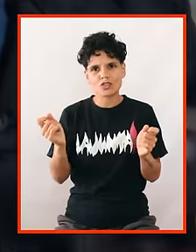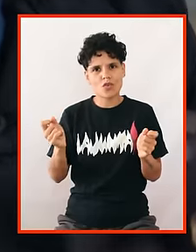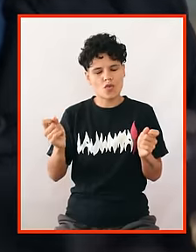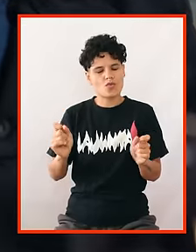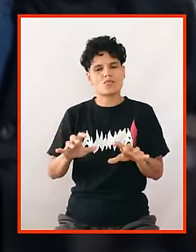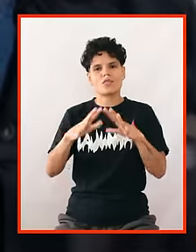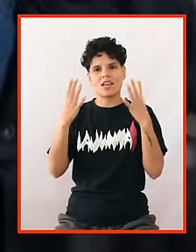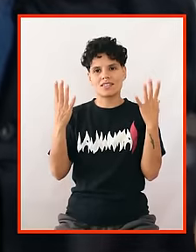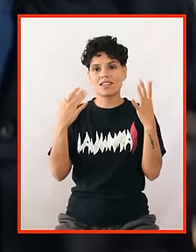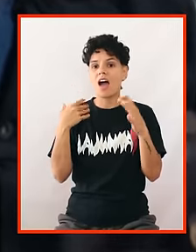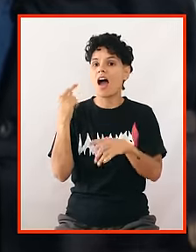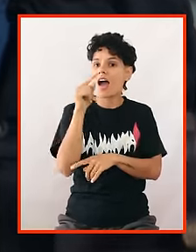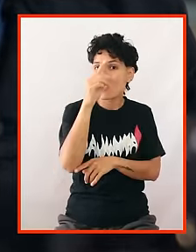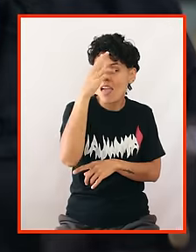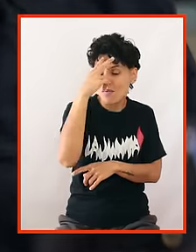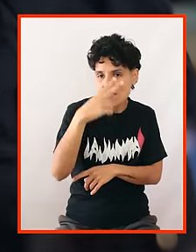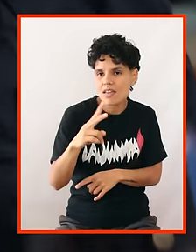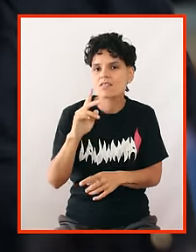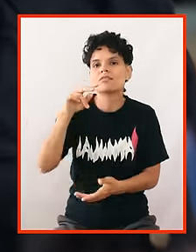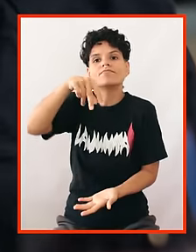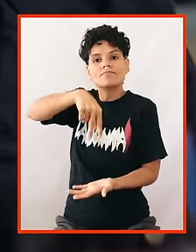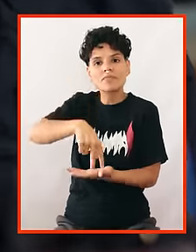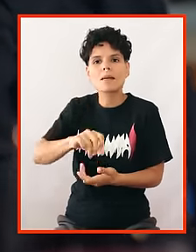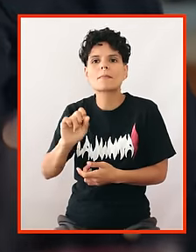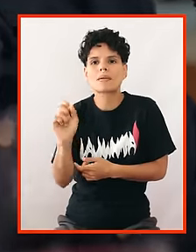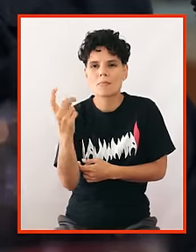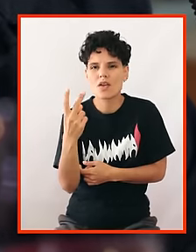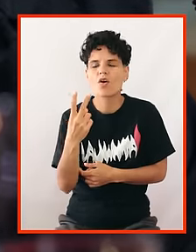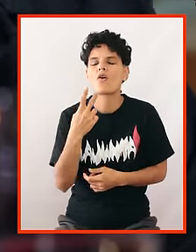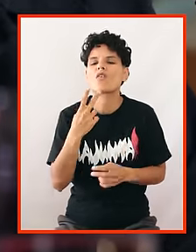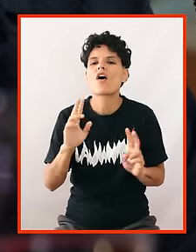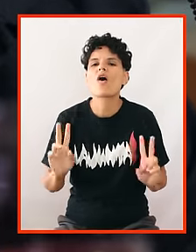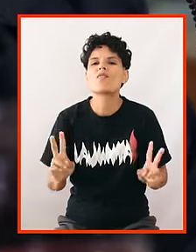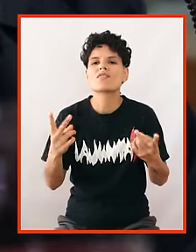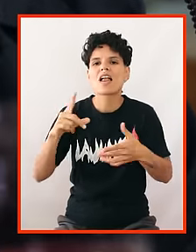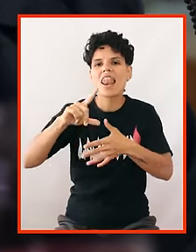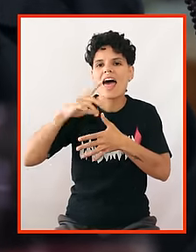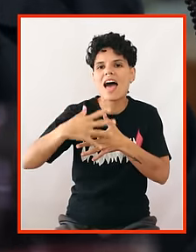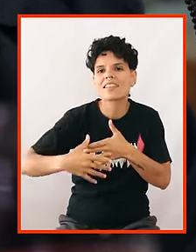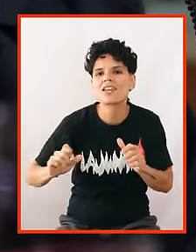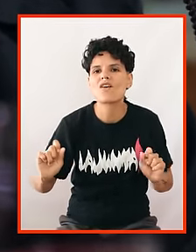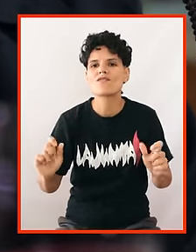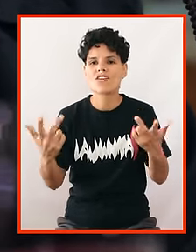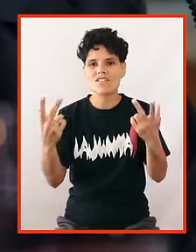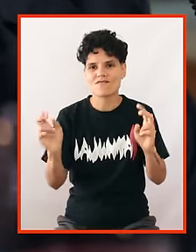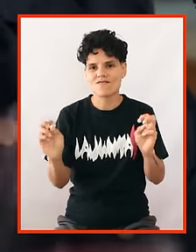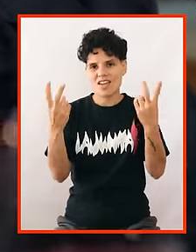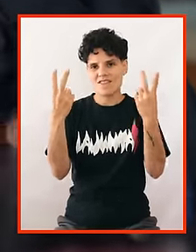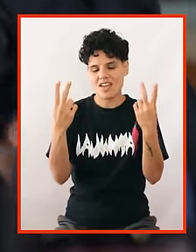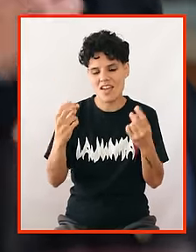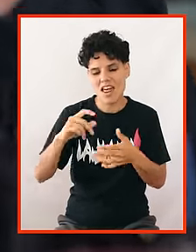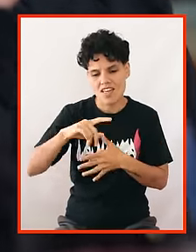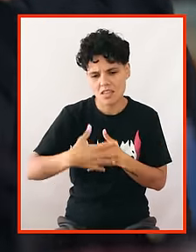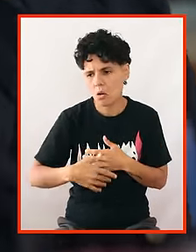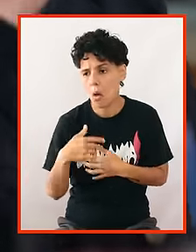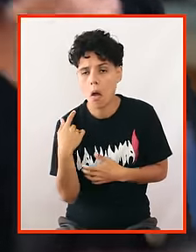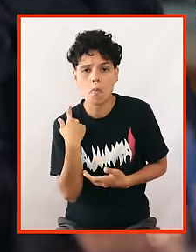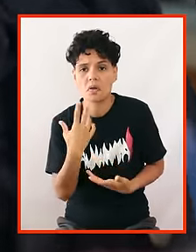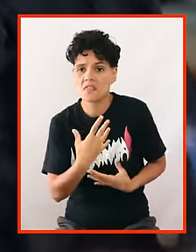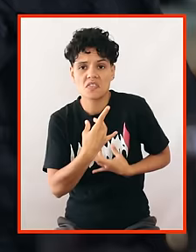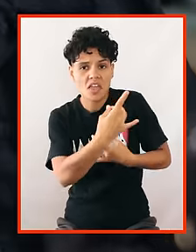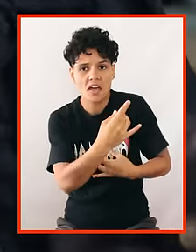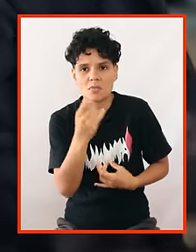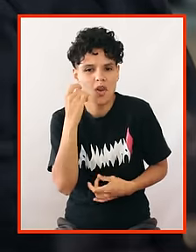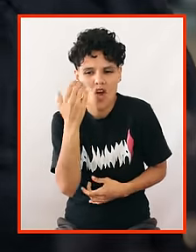de hecho. Nosotros llegamos, el primer show que hicimos allá fue en el Vive Latino y estábamos invitados, por supuesto, no habían invitado al Vive Latino,